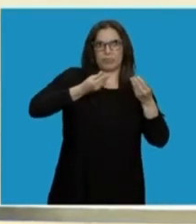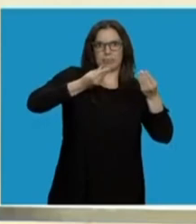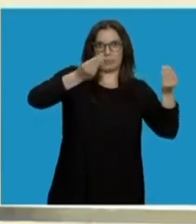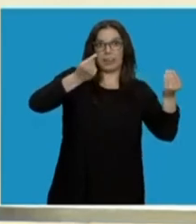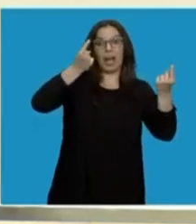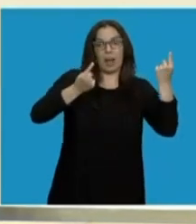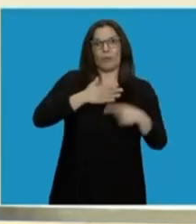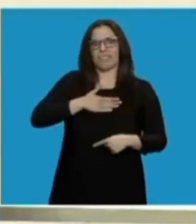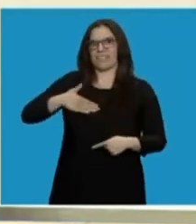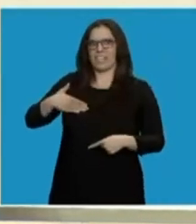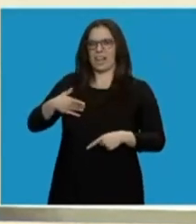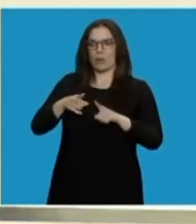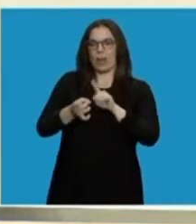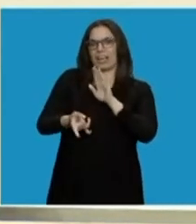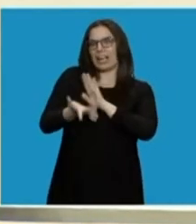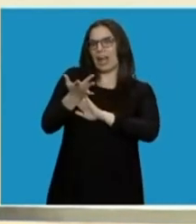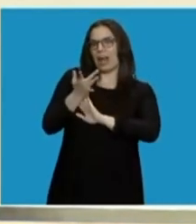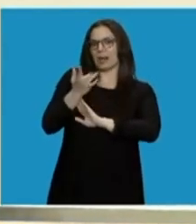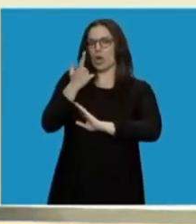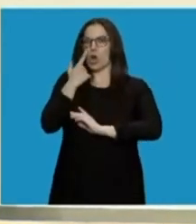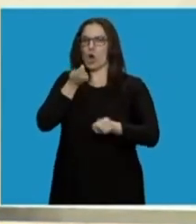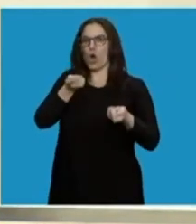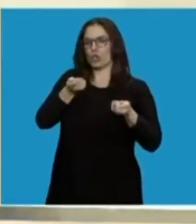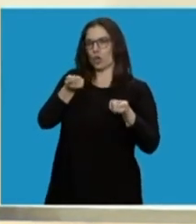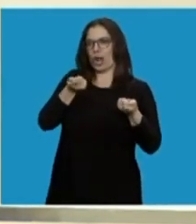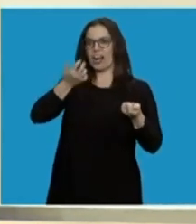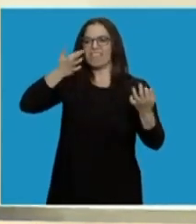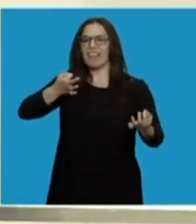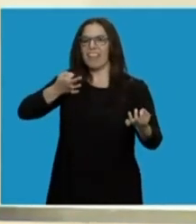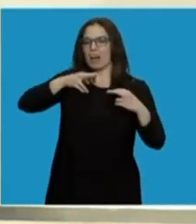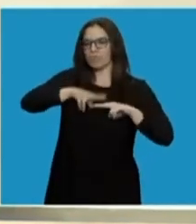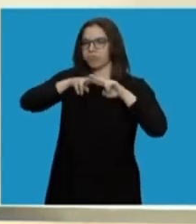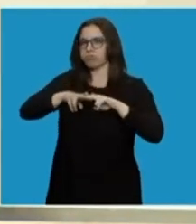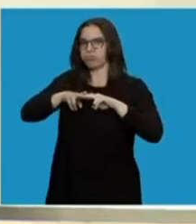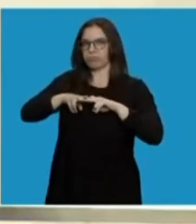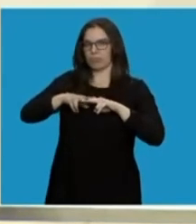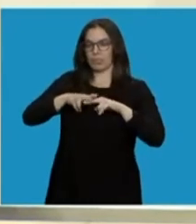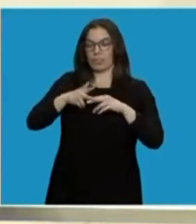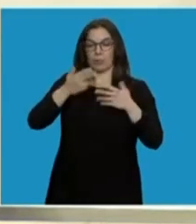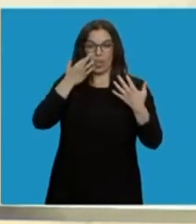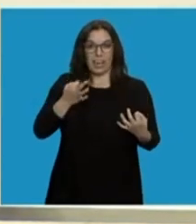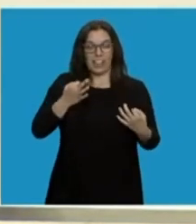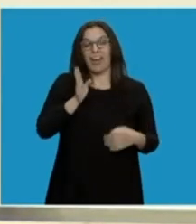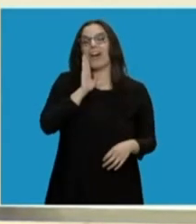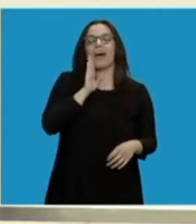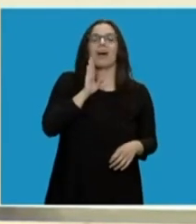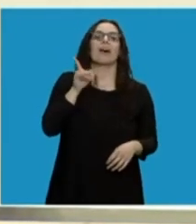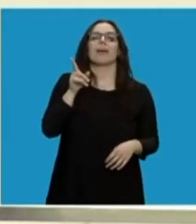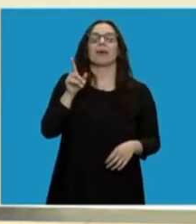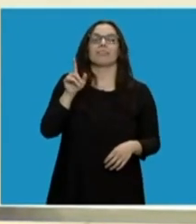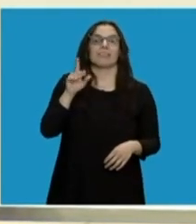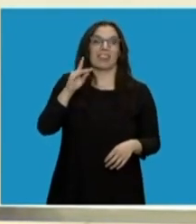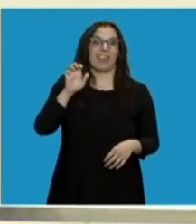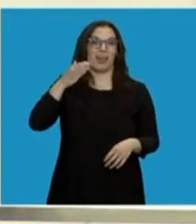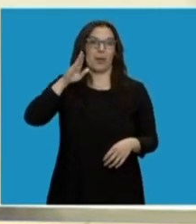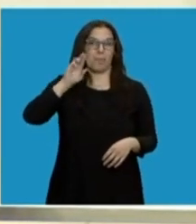de crear organismos que controlaran la verdad. Y la verdad, como muy bien ha explicado Ángel María de